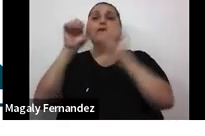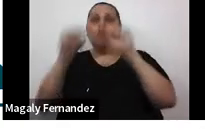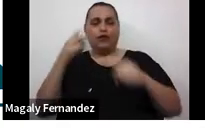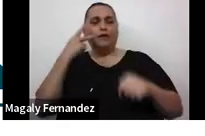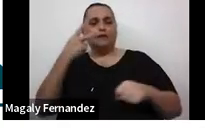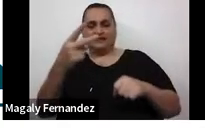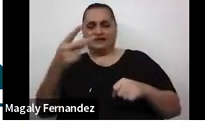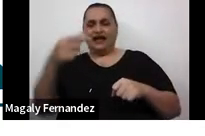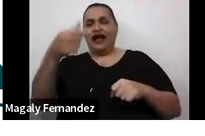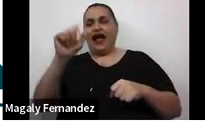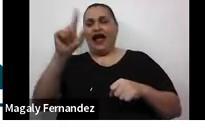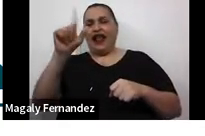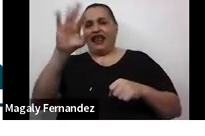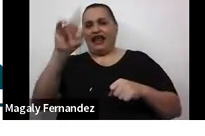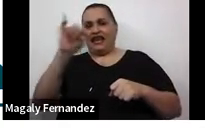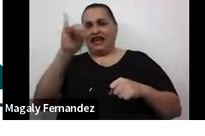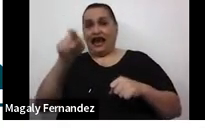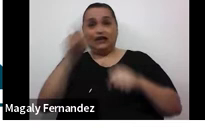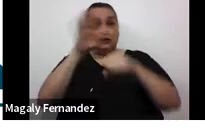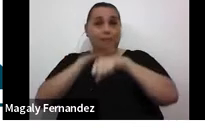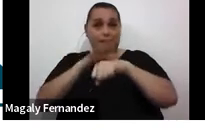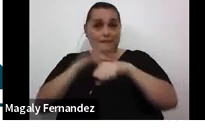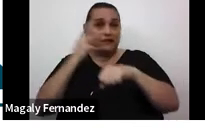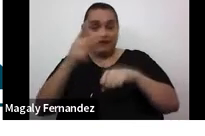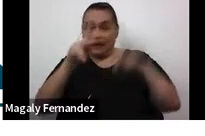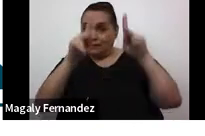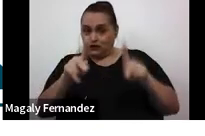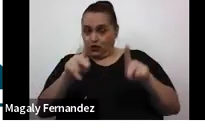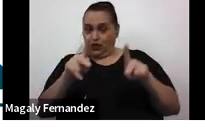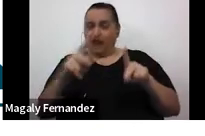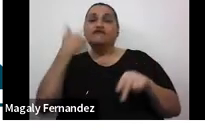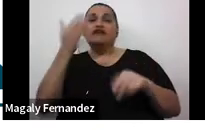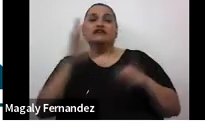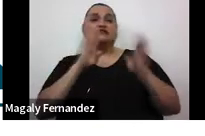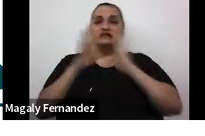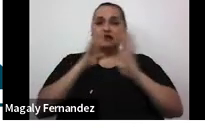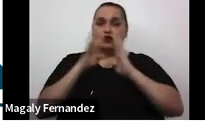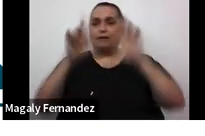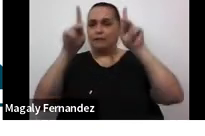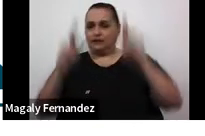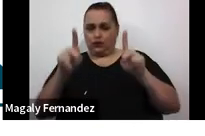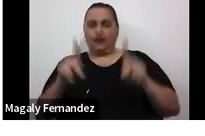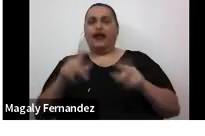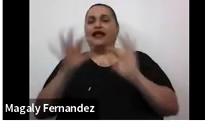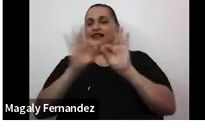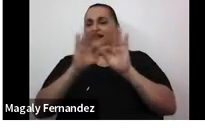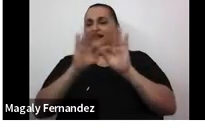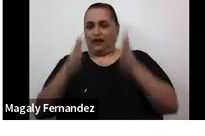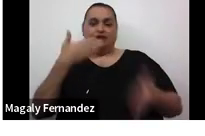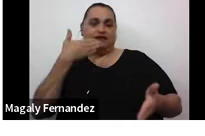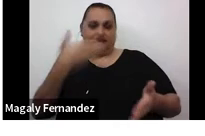galería y esto les permitirá ver a la persona facilitadora y la persona intérprete Muchas gracias